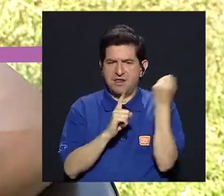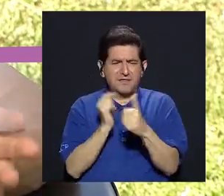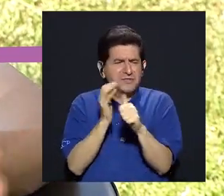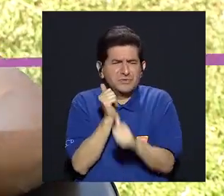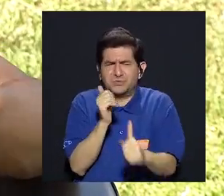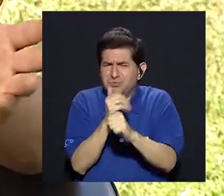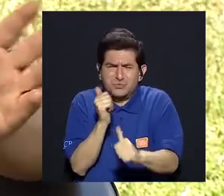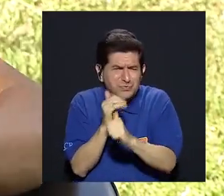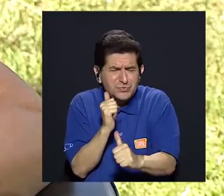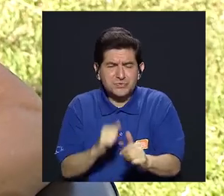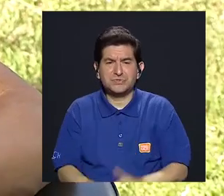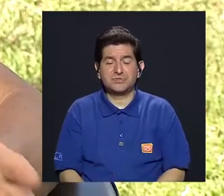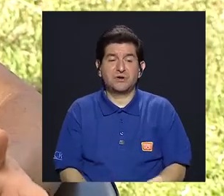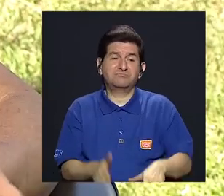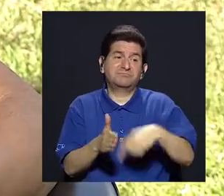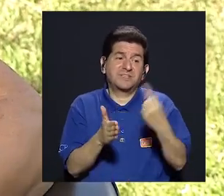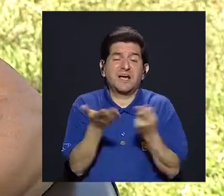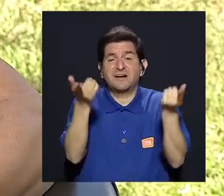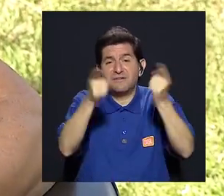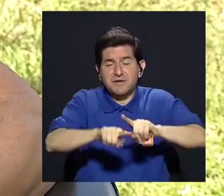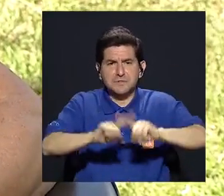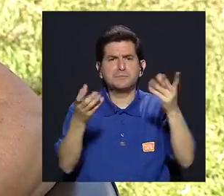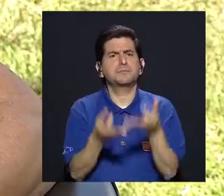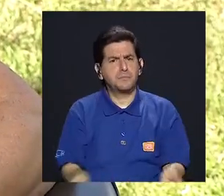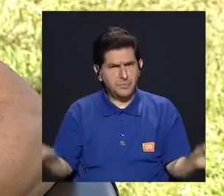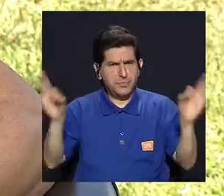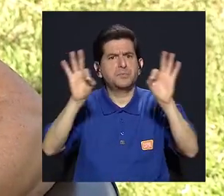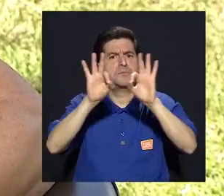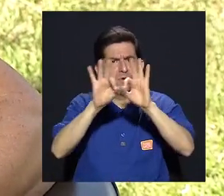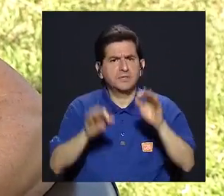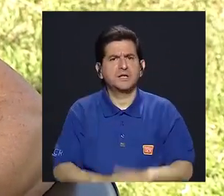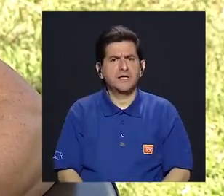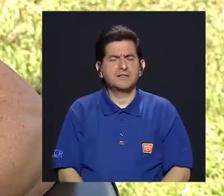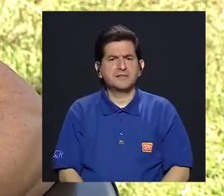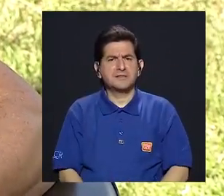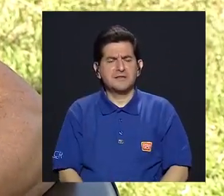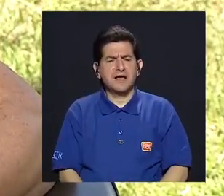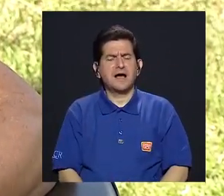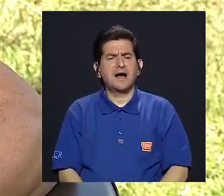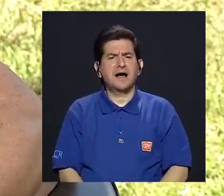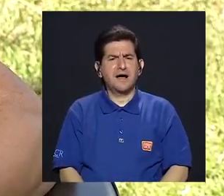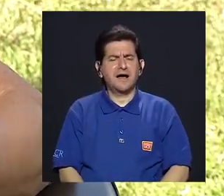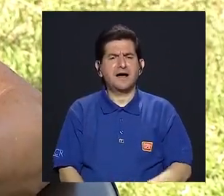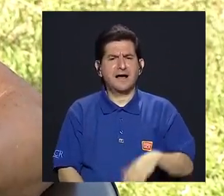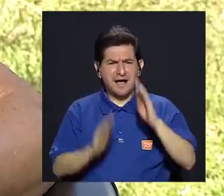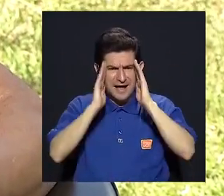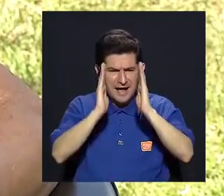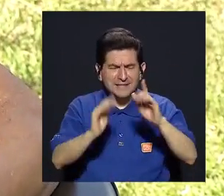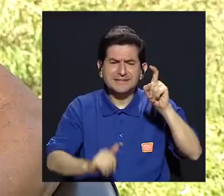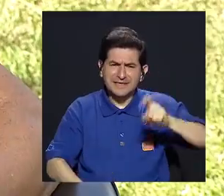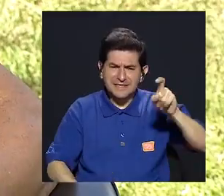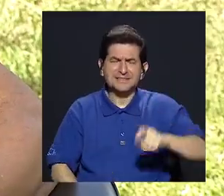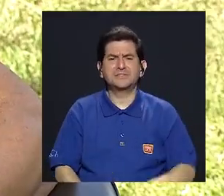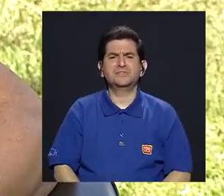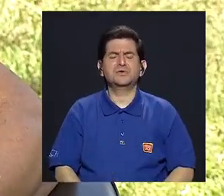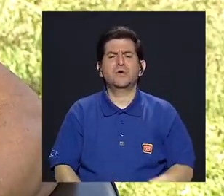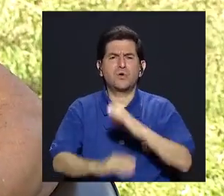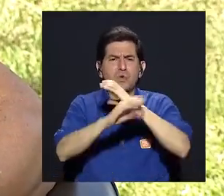cuadro diarreico pues de manera episódica por si es importante tener los cuidados necesarios